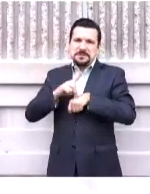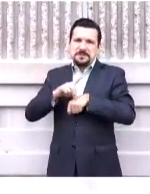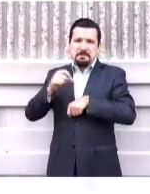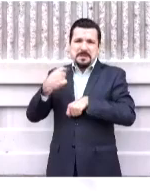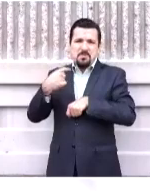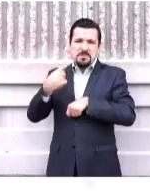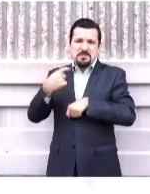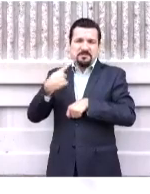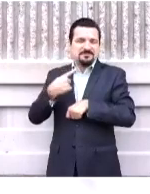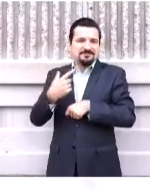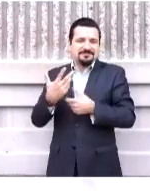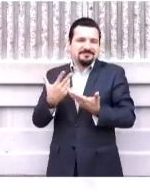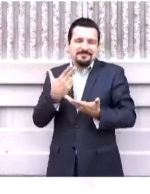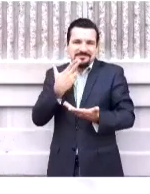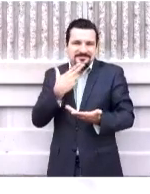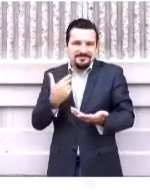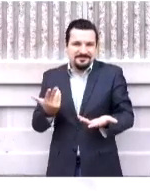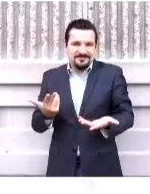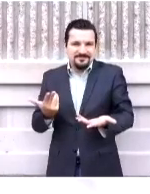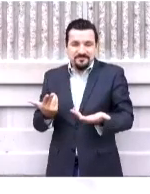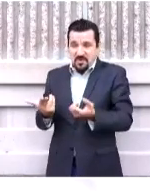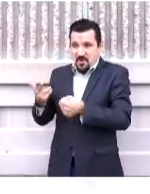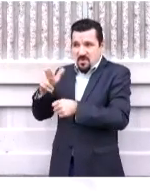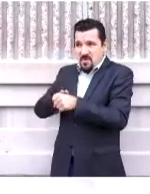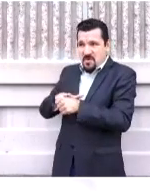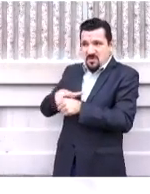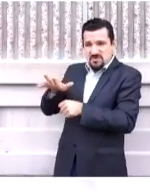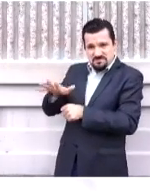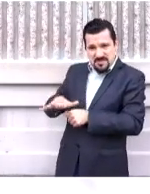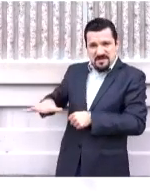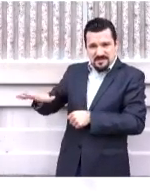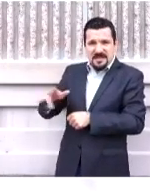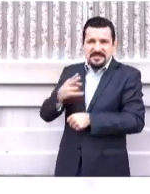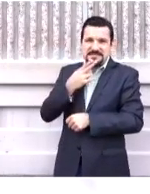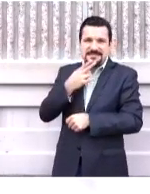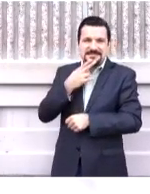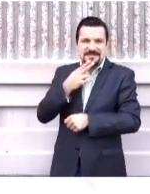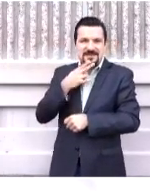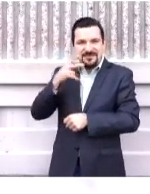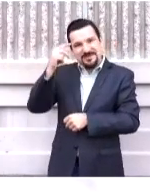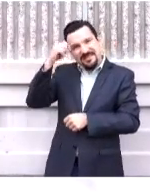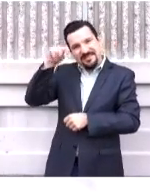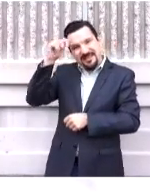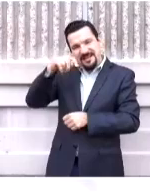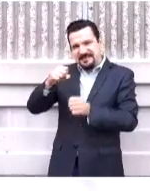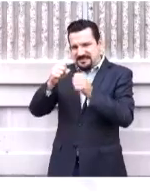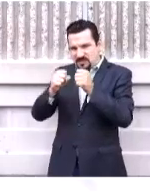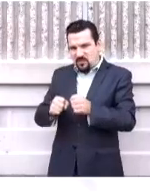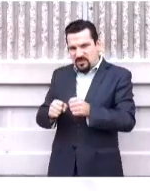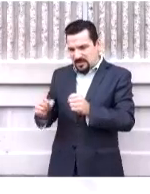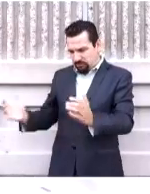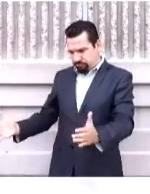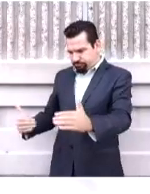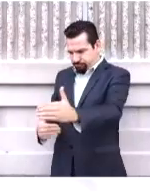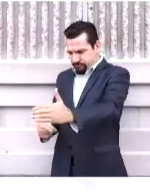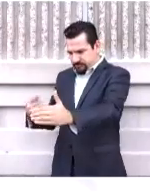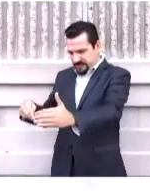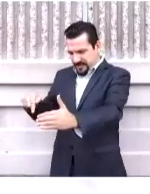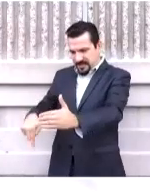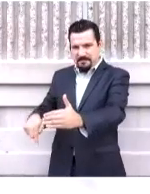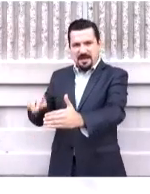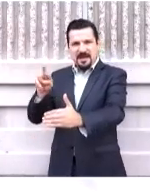En los hospitales se usan técnicas de seguridad y esos productos se llaman residuos